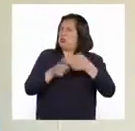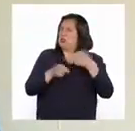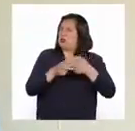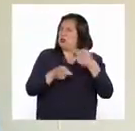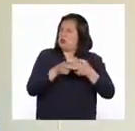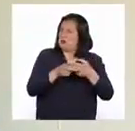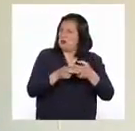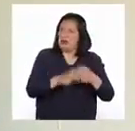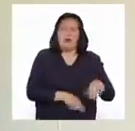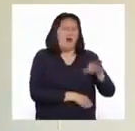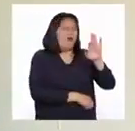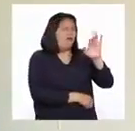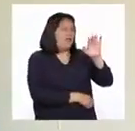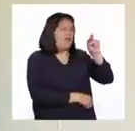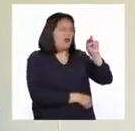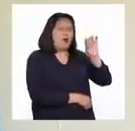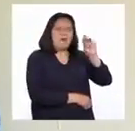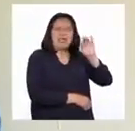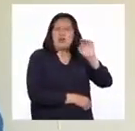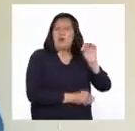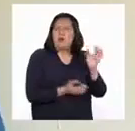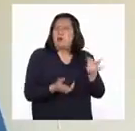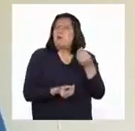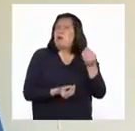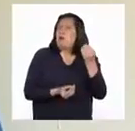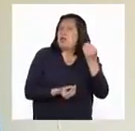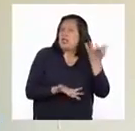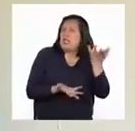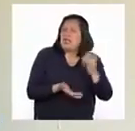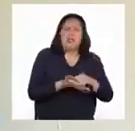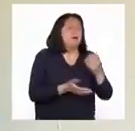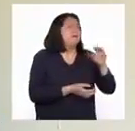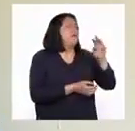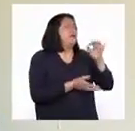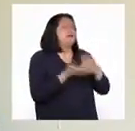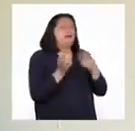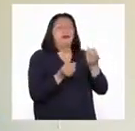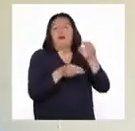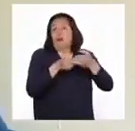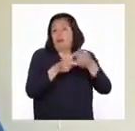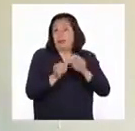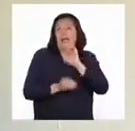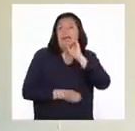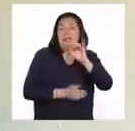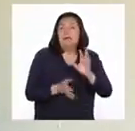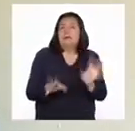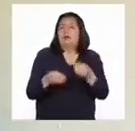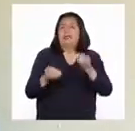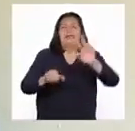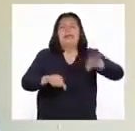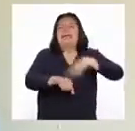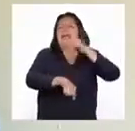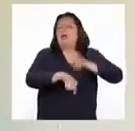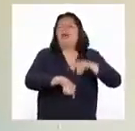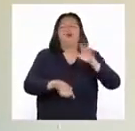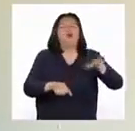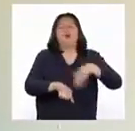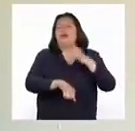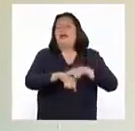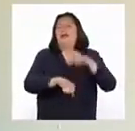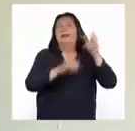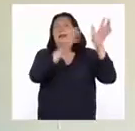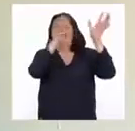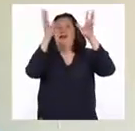decimos fenómenos meteorológicos? Bueno, los fenómenos meteorológicos se denominan así porque ocurren de forma natural en